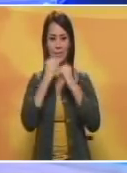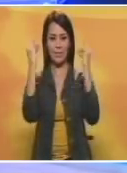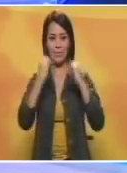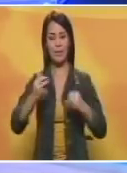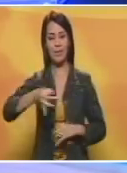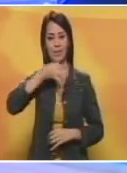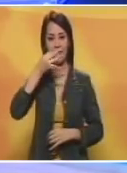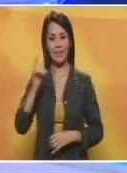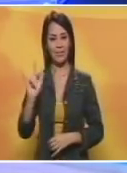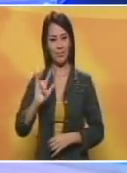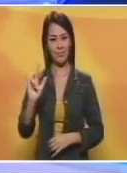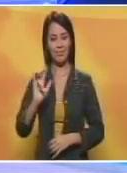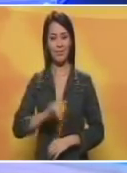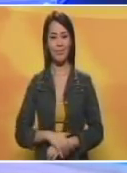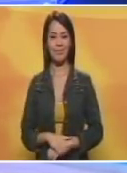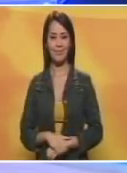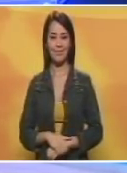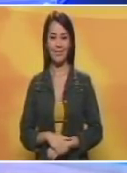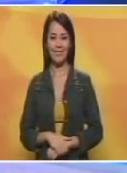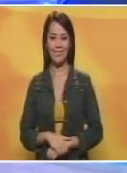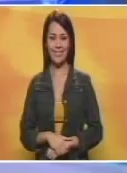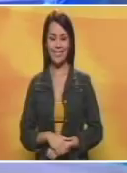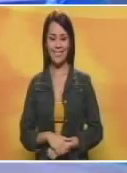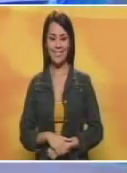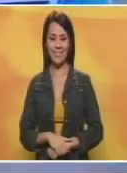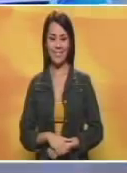ustedes deciden feliz tarde para todos